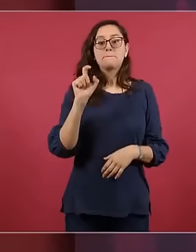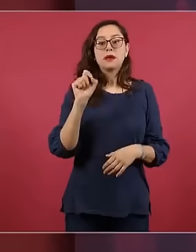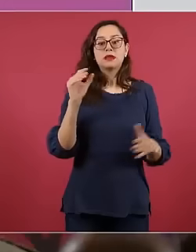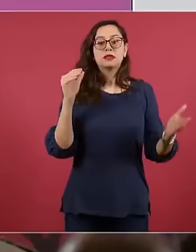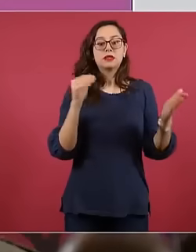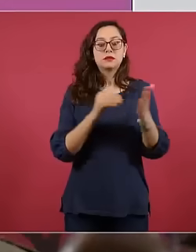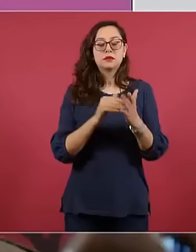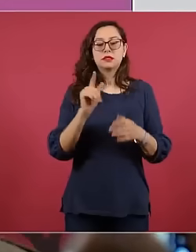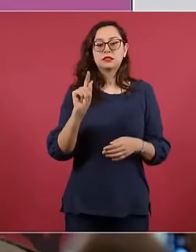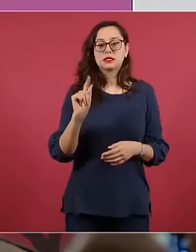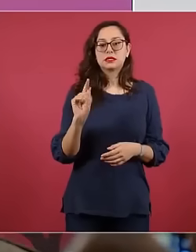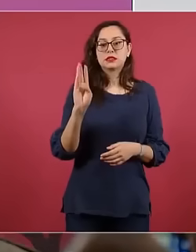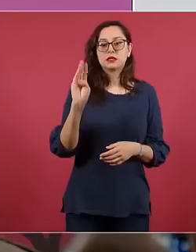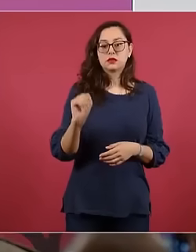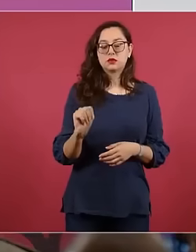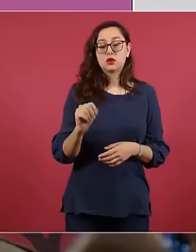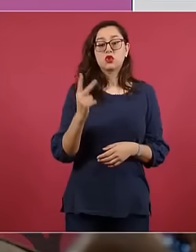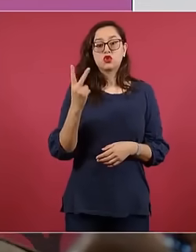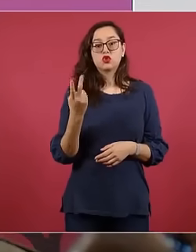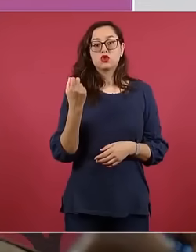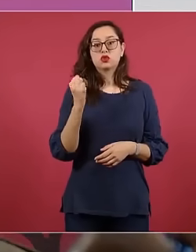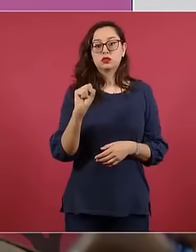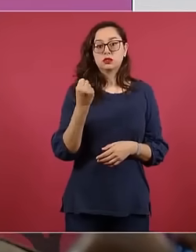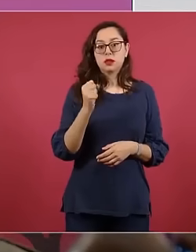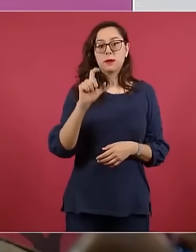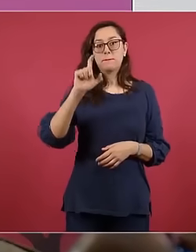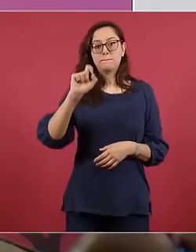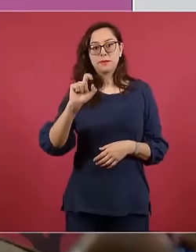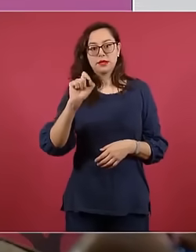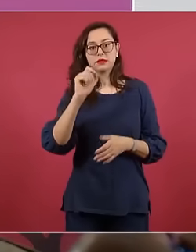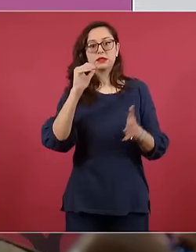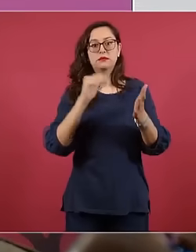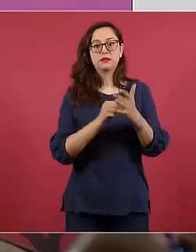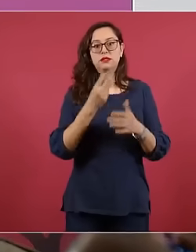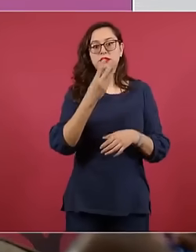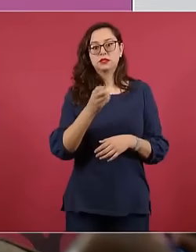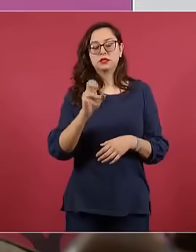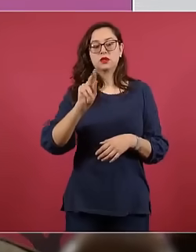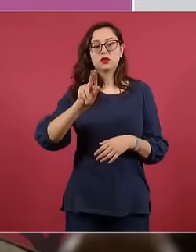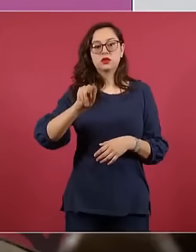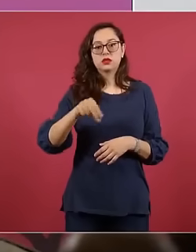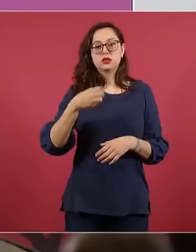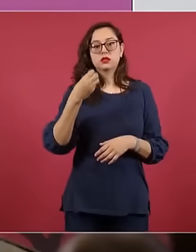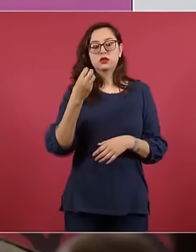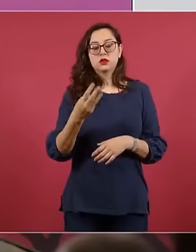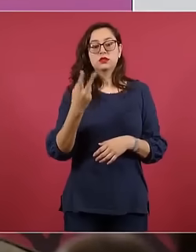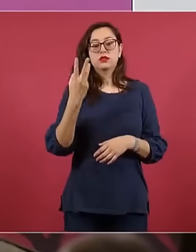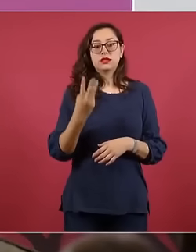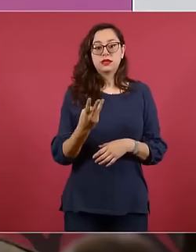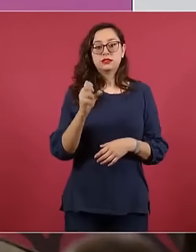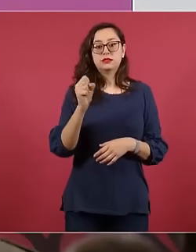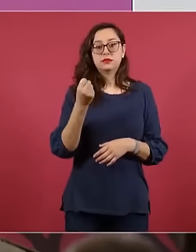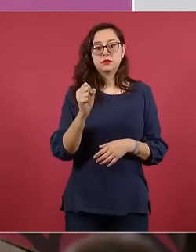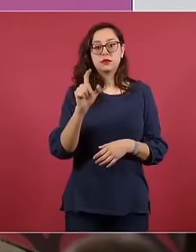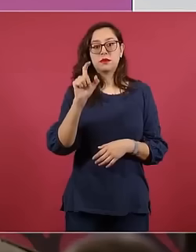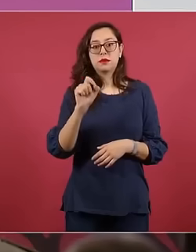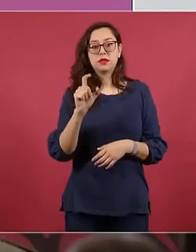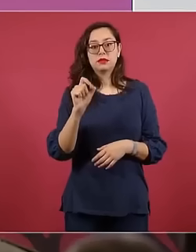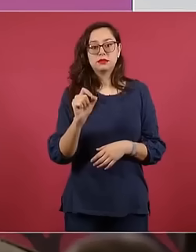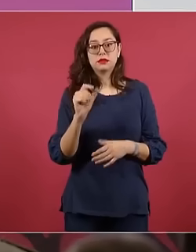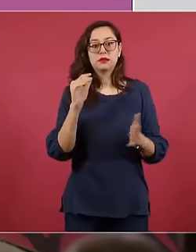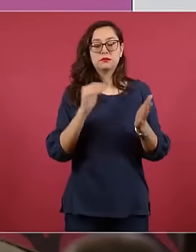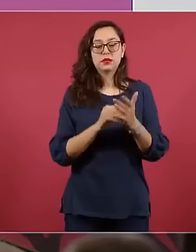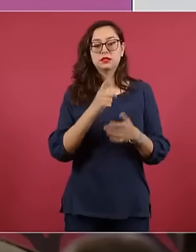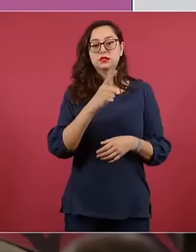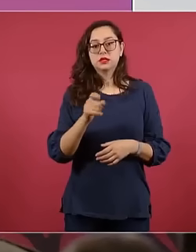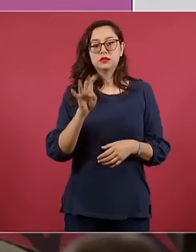20.079 pasajeros, el 2 de septiembre 20.388, el 3 de septiembre 20.119, el 4 de